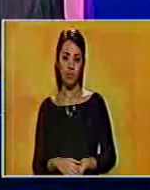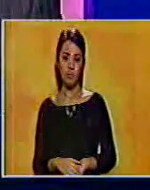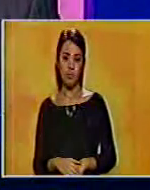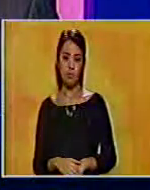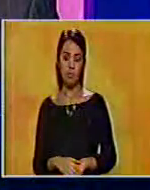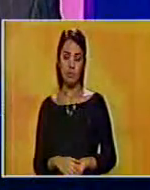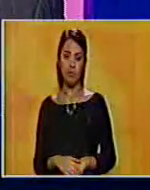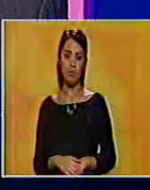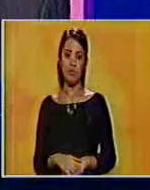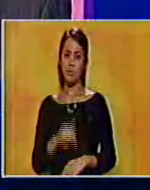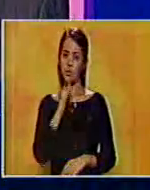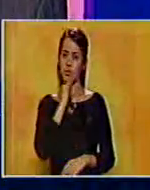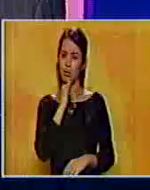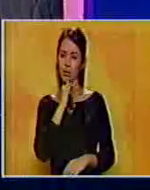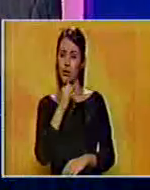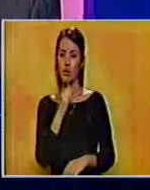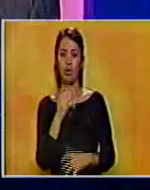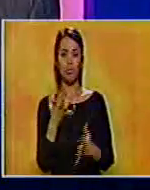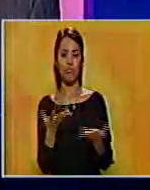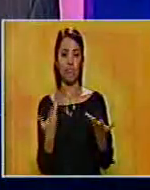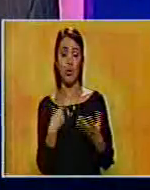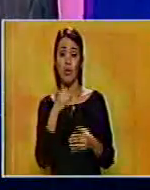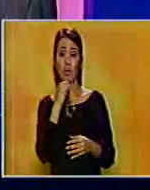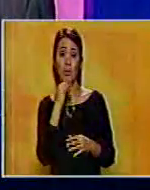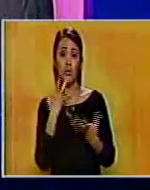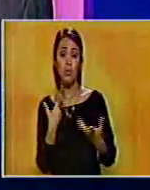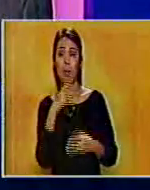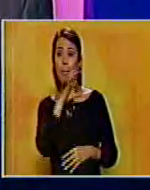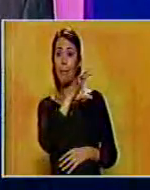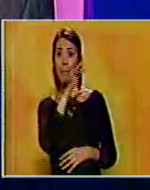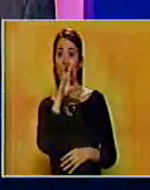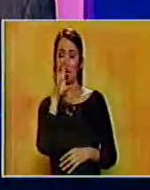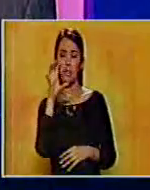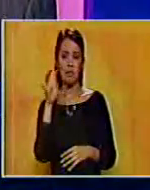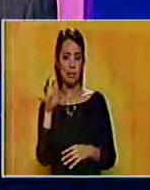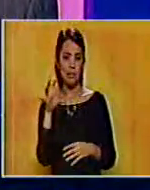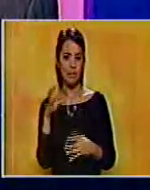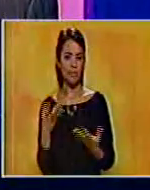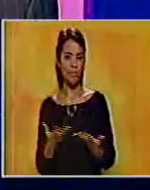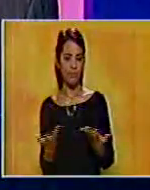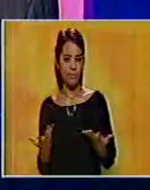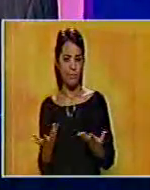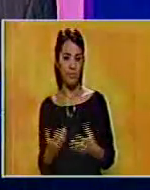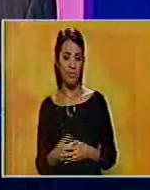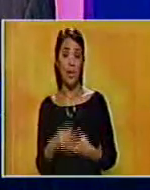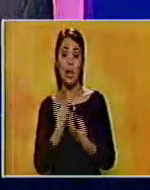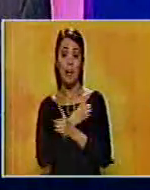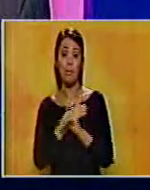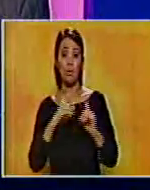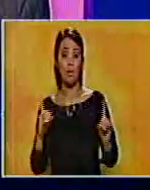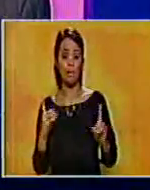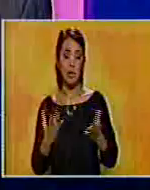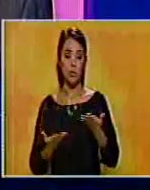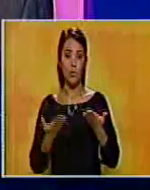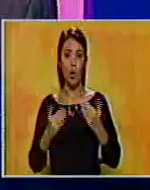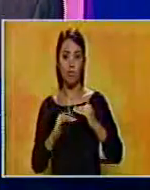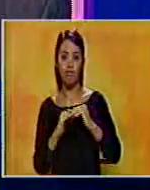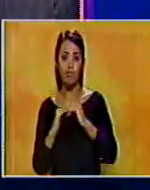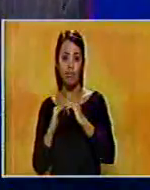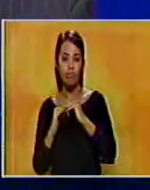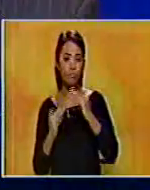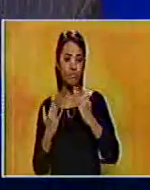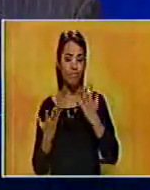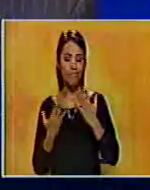La mayoría de las noticias que está dando no serían noticias en ningún país del mundo en donde el juego democrático fuera equilibrado,